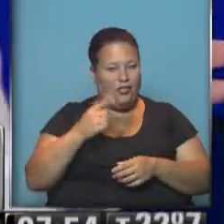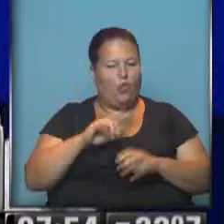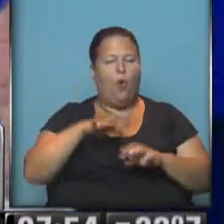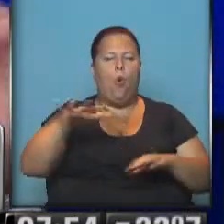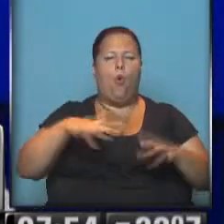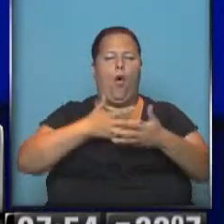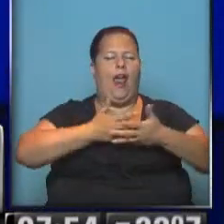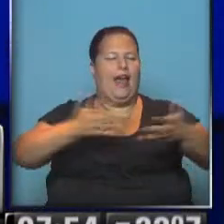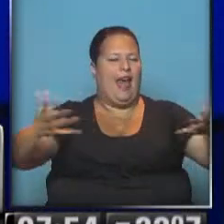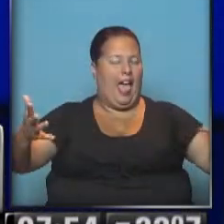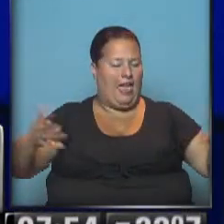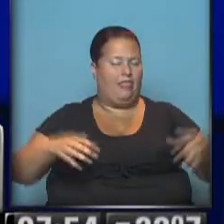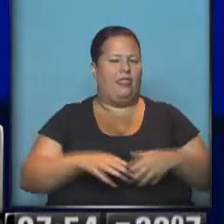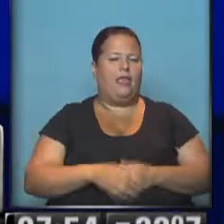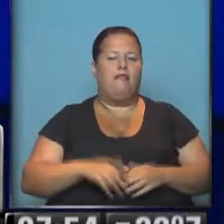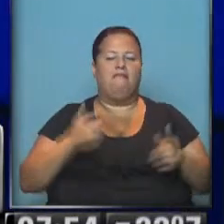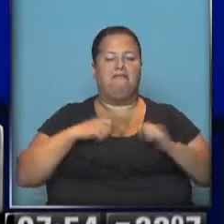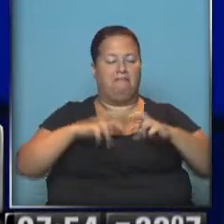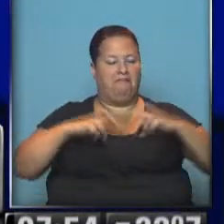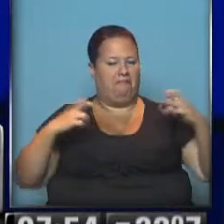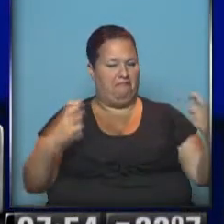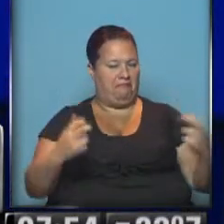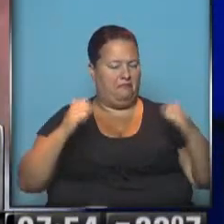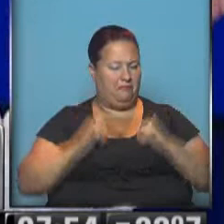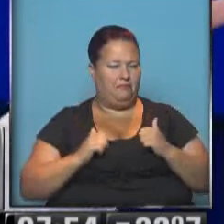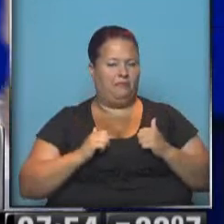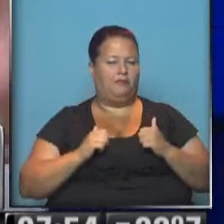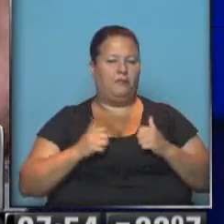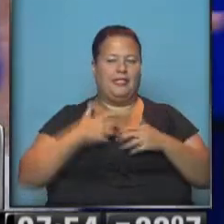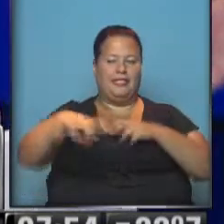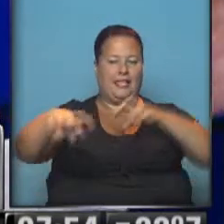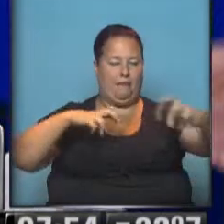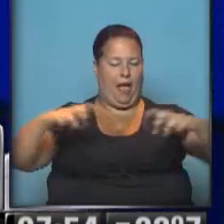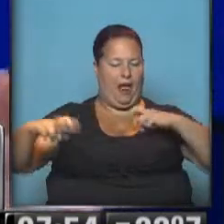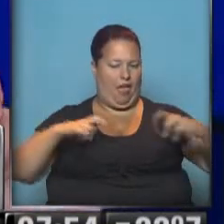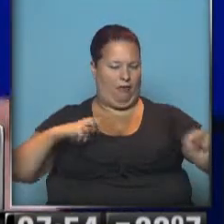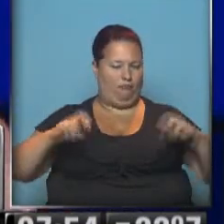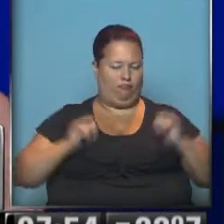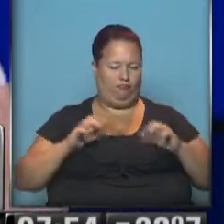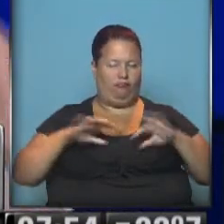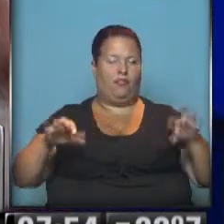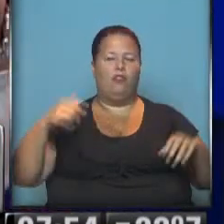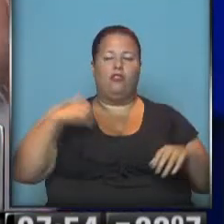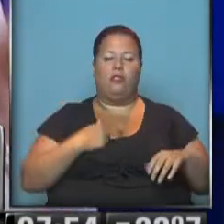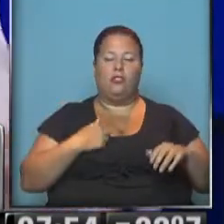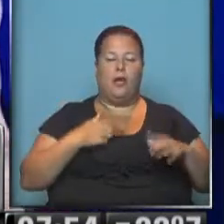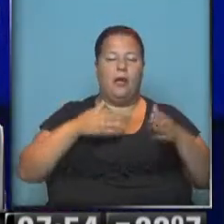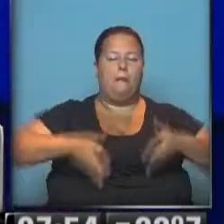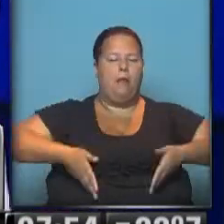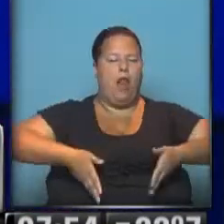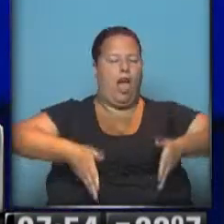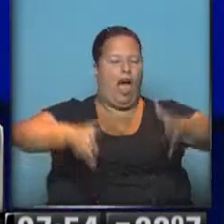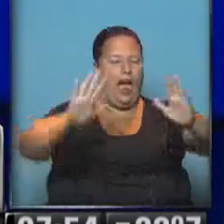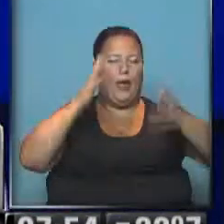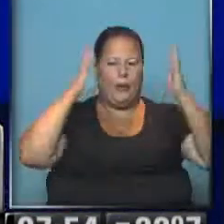lugar muy grande donde nos sentamos separados. Nos sentaron en forma separada y a mí me pusieron en una mesa alargada